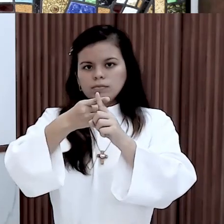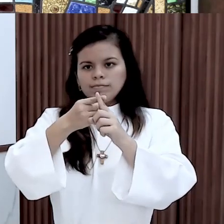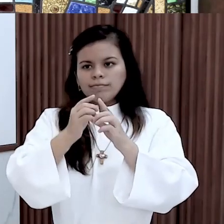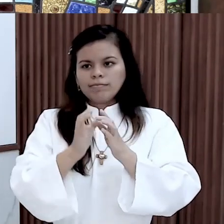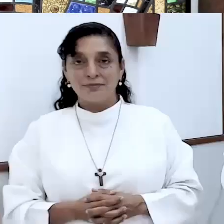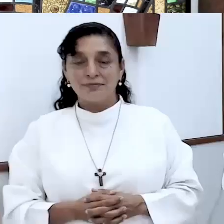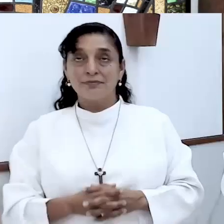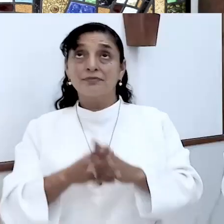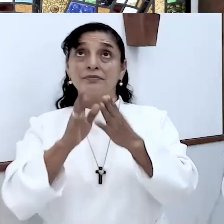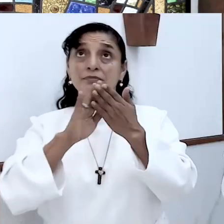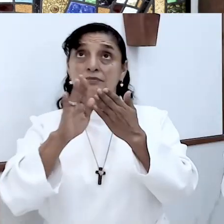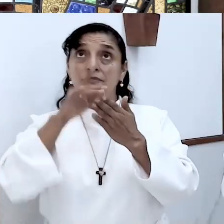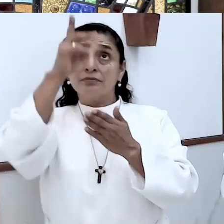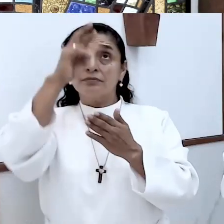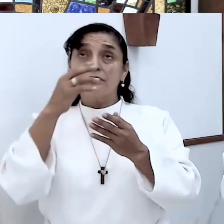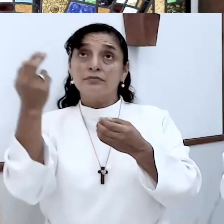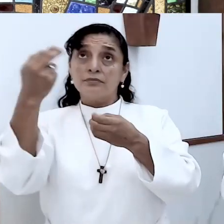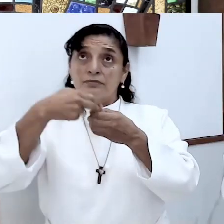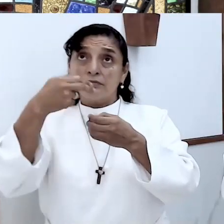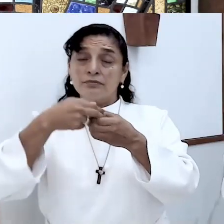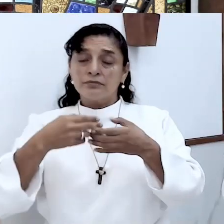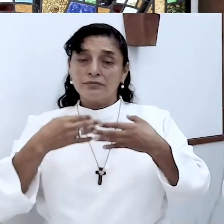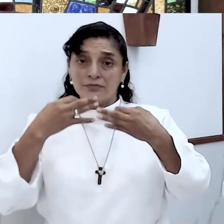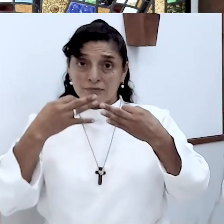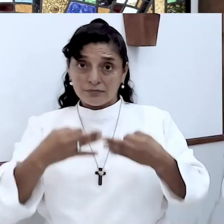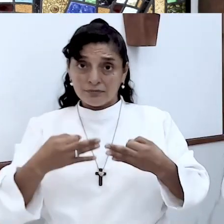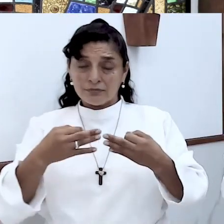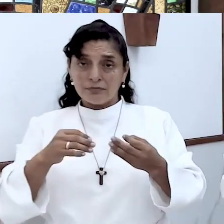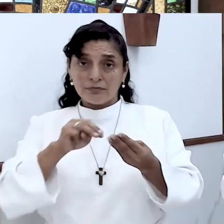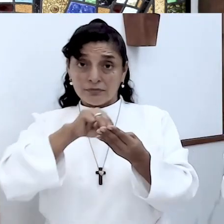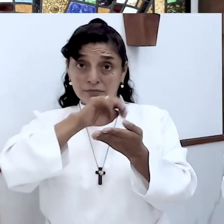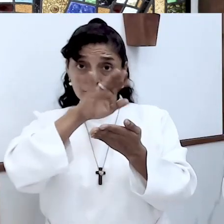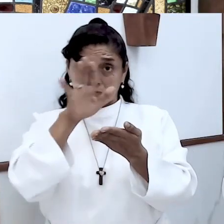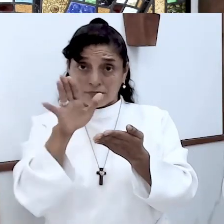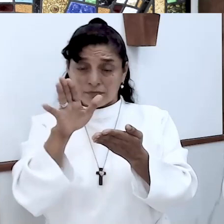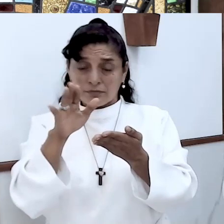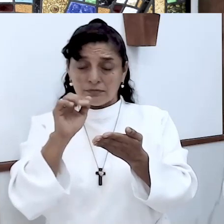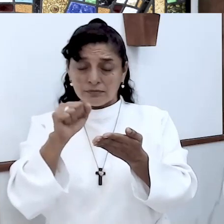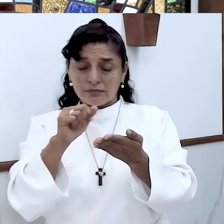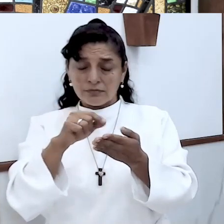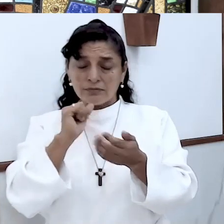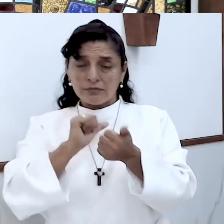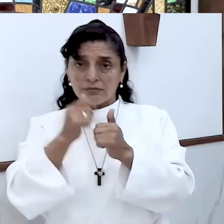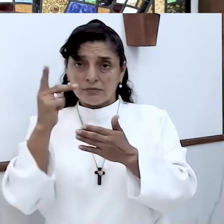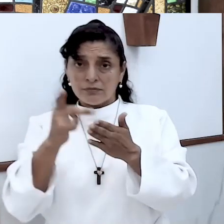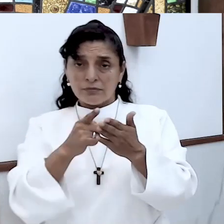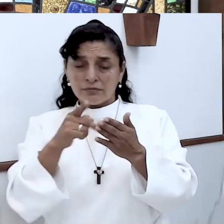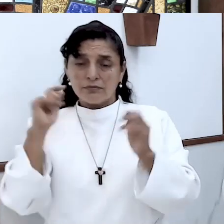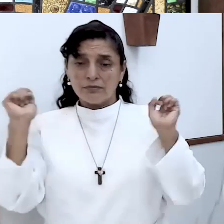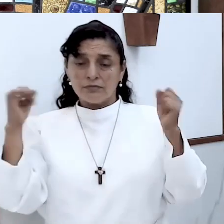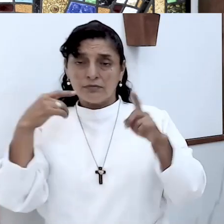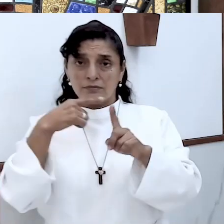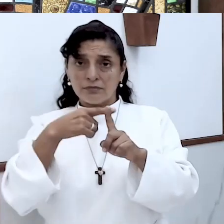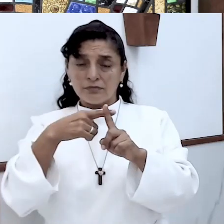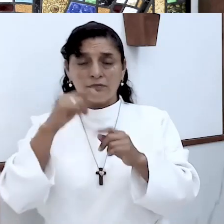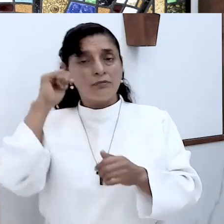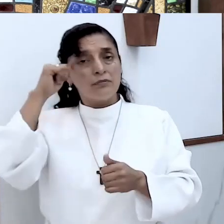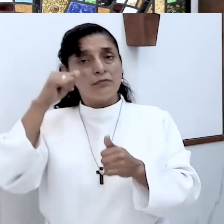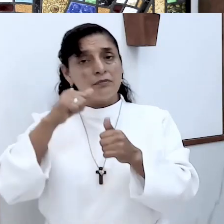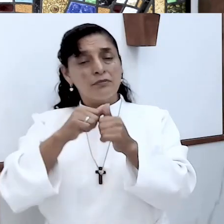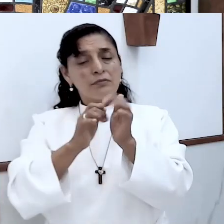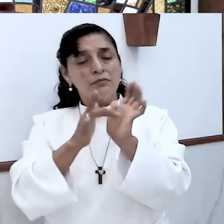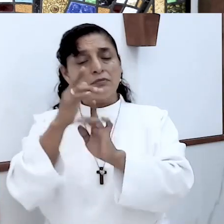Iglesia. Concédenos, Señor, participar dignamente de sus misterios, pues cada vez que celebramos el memorial